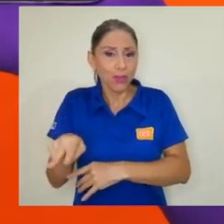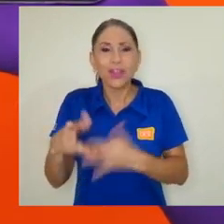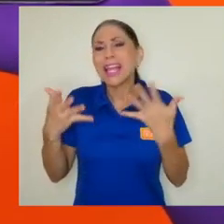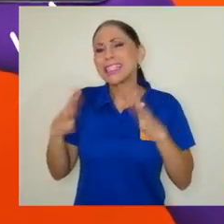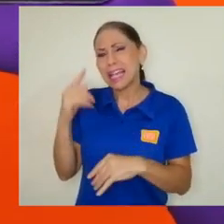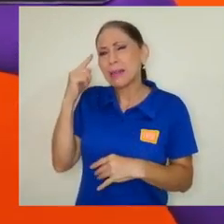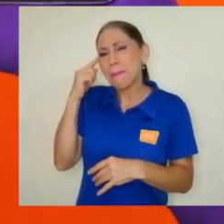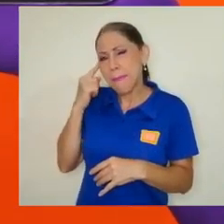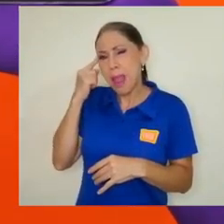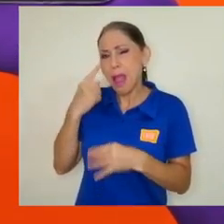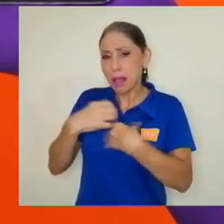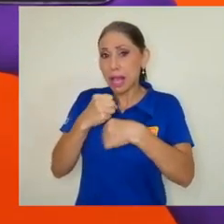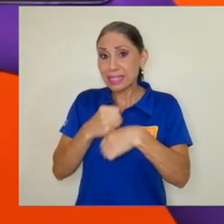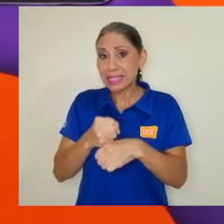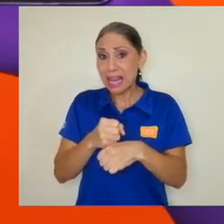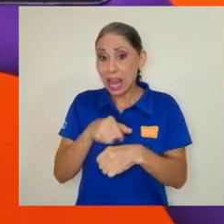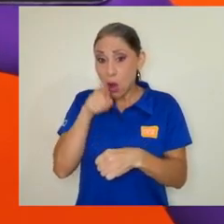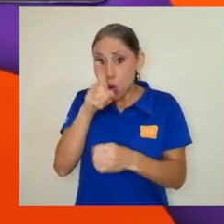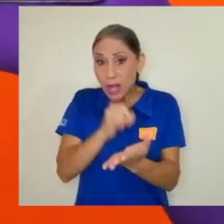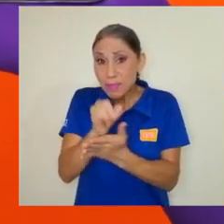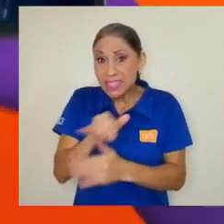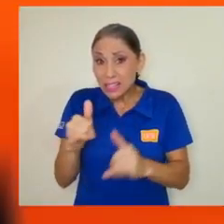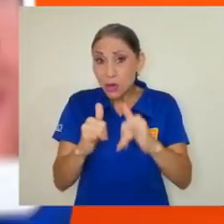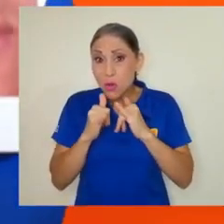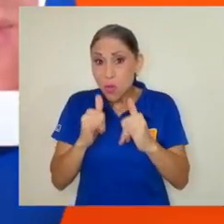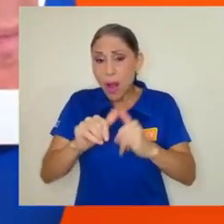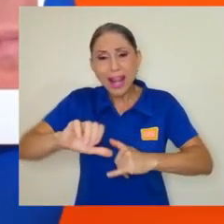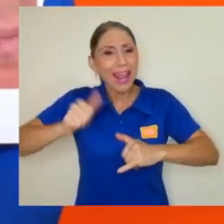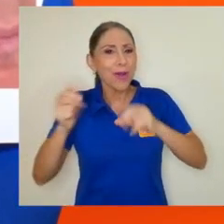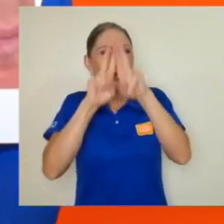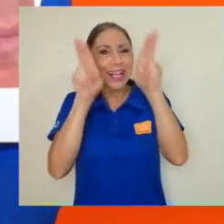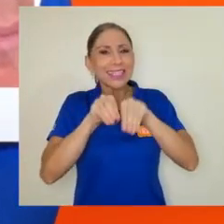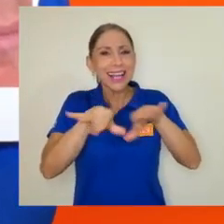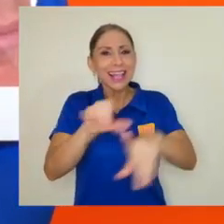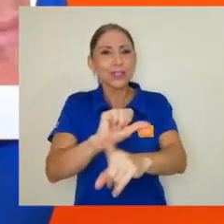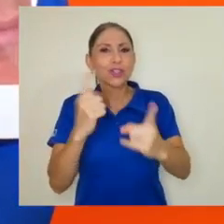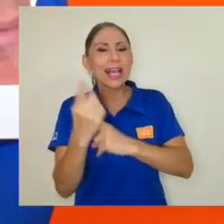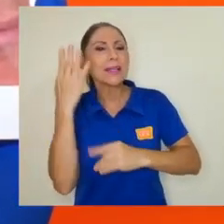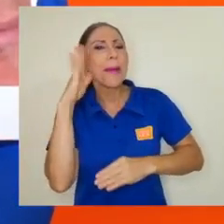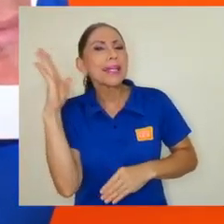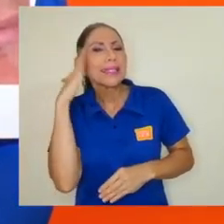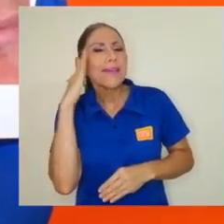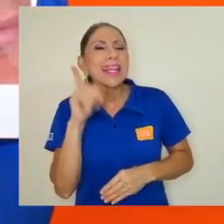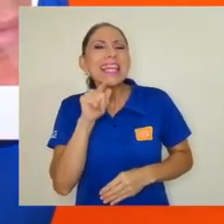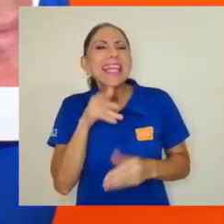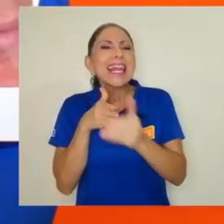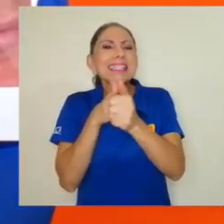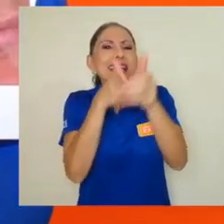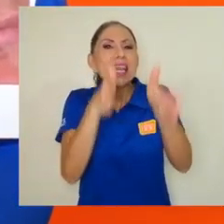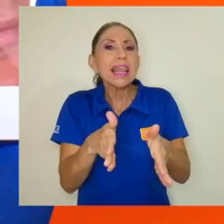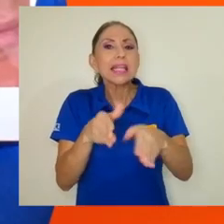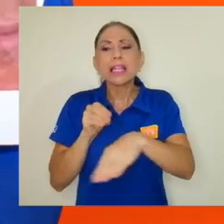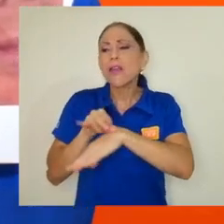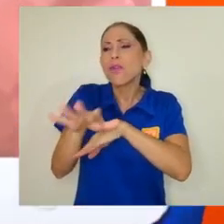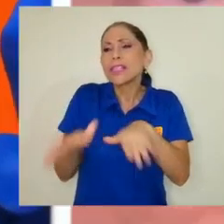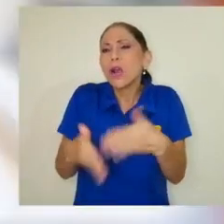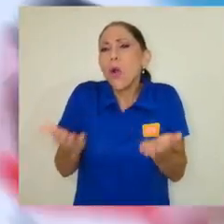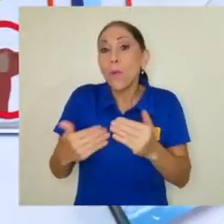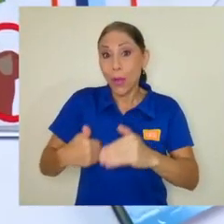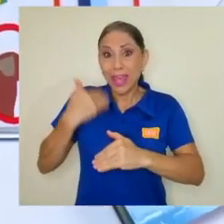contexto o en un nuevo ambiente, digamos, como puede ser incluso las elecciones electorales que vienen